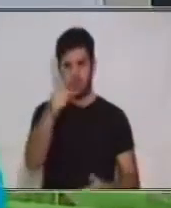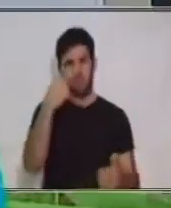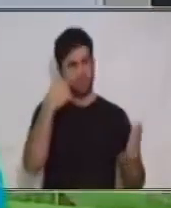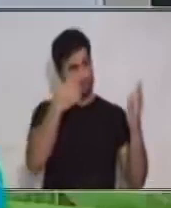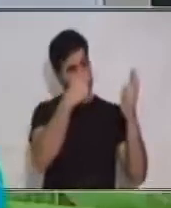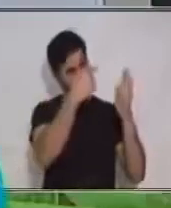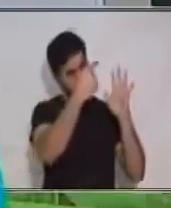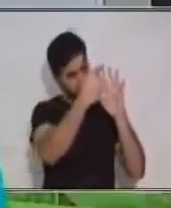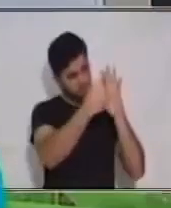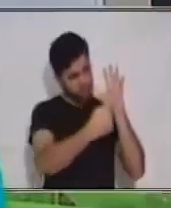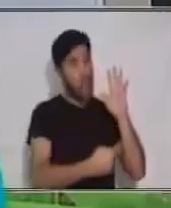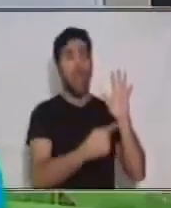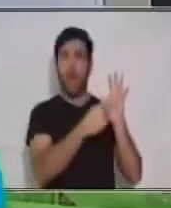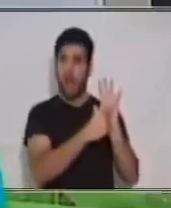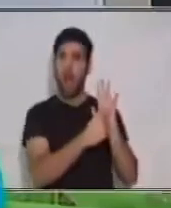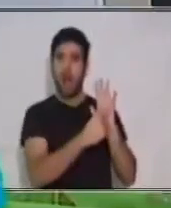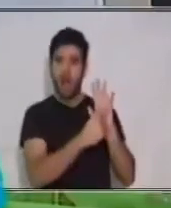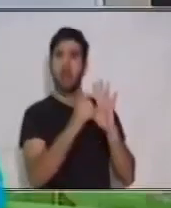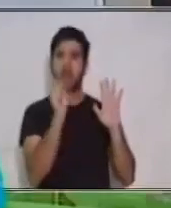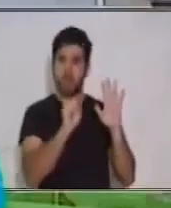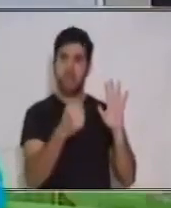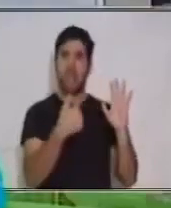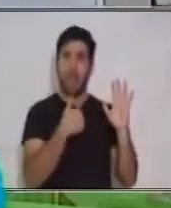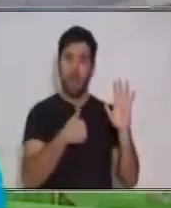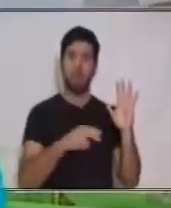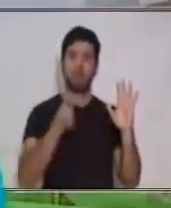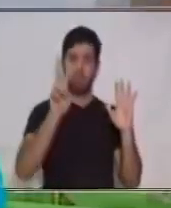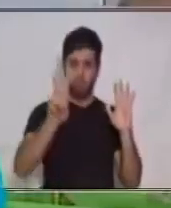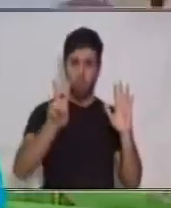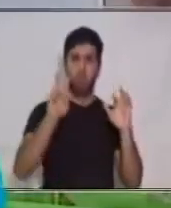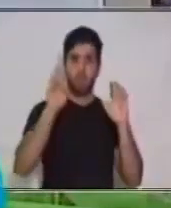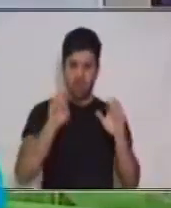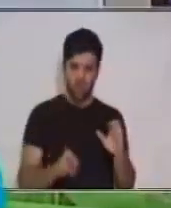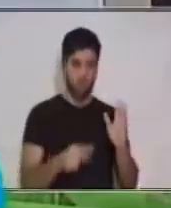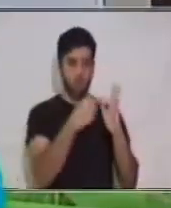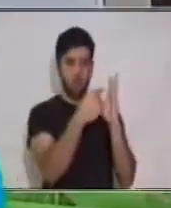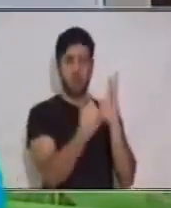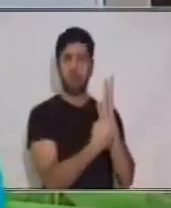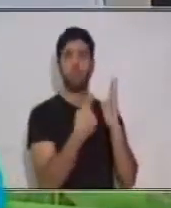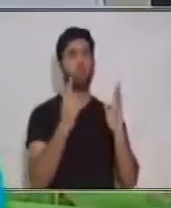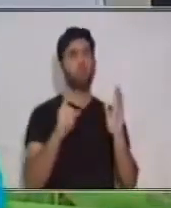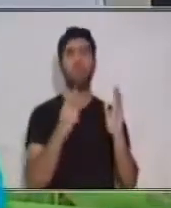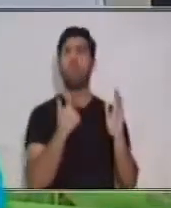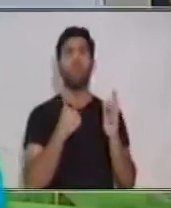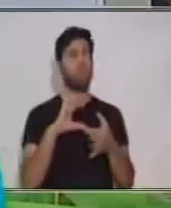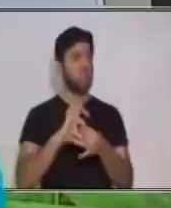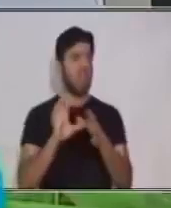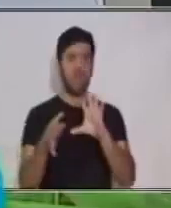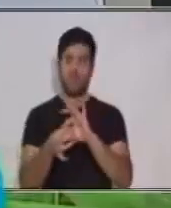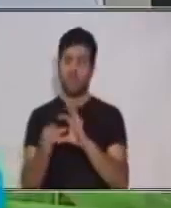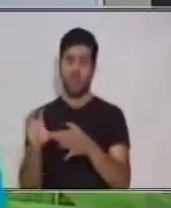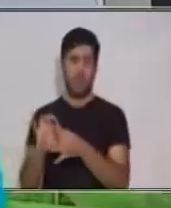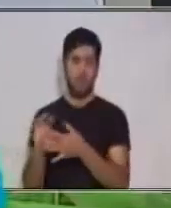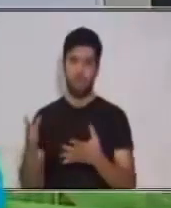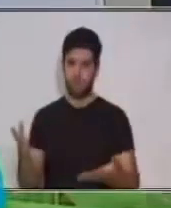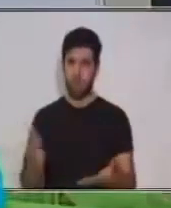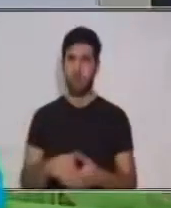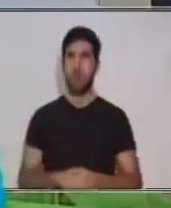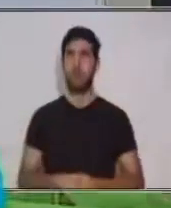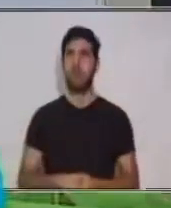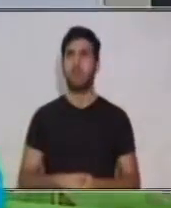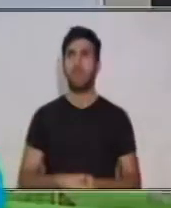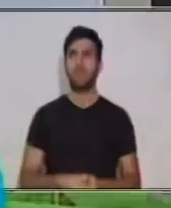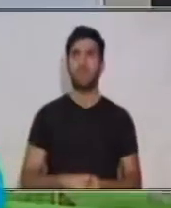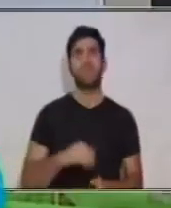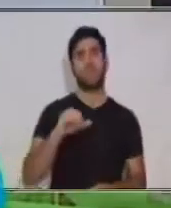Observando la tabla puedo decir que sí hay personas que su respuesta fue que ningún deporte les gusta.